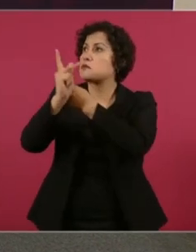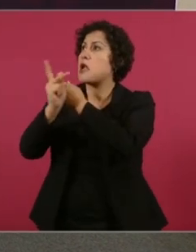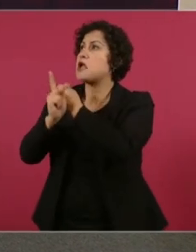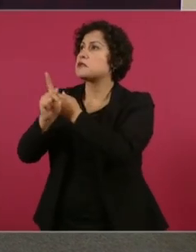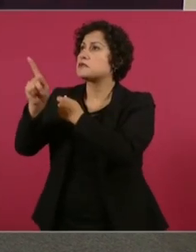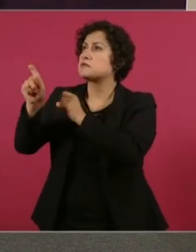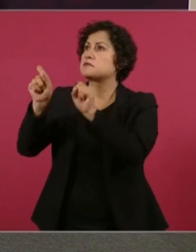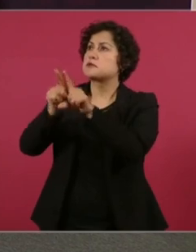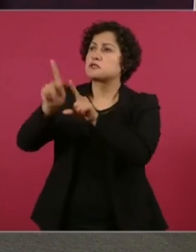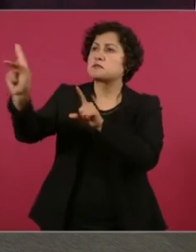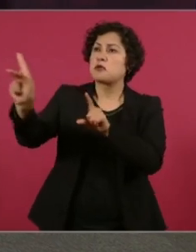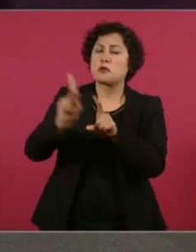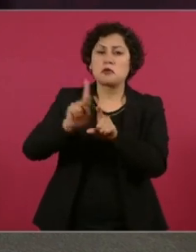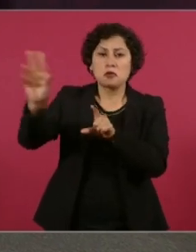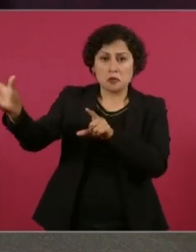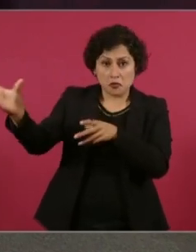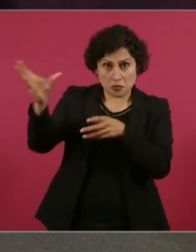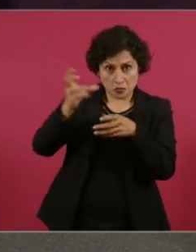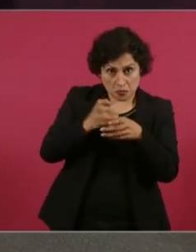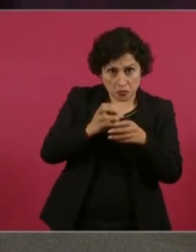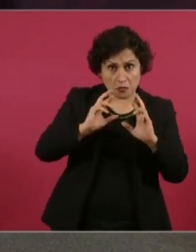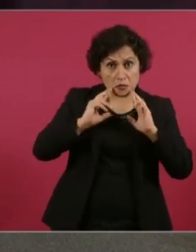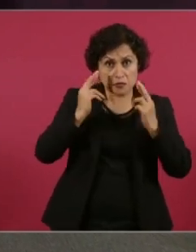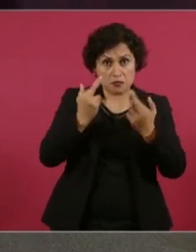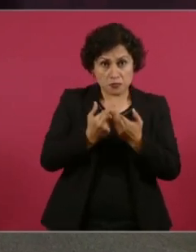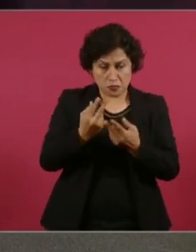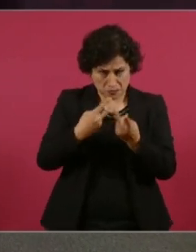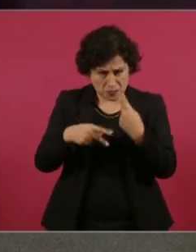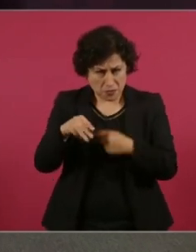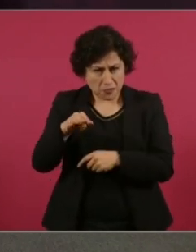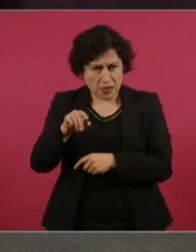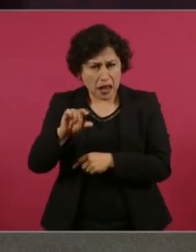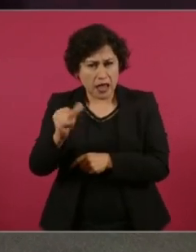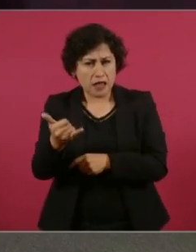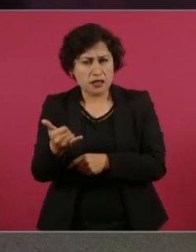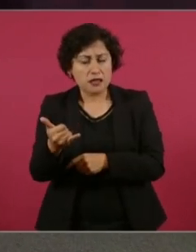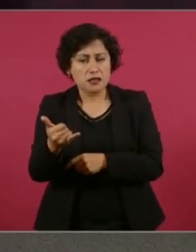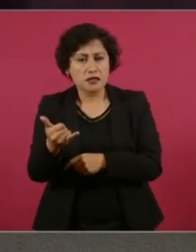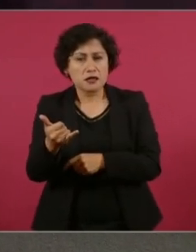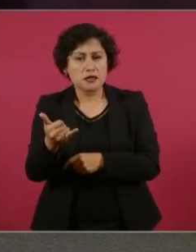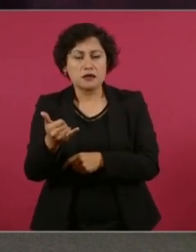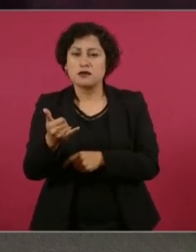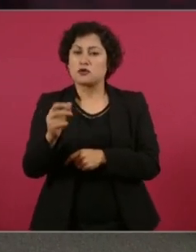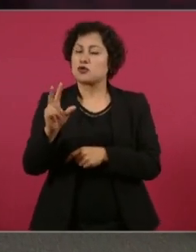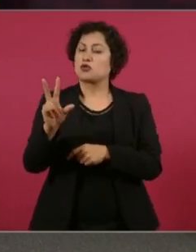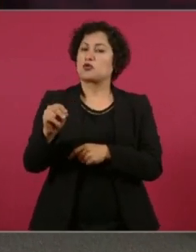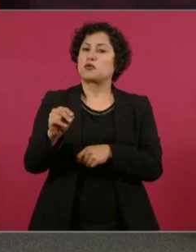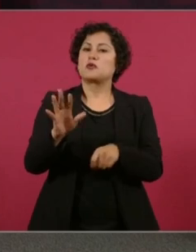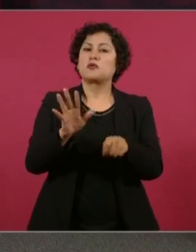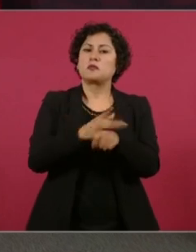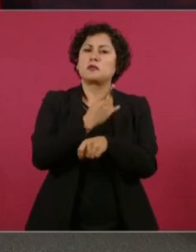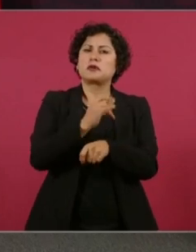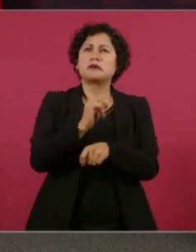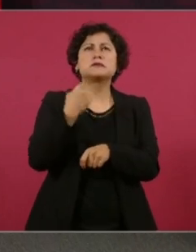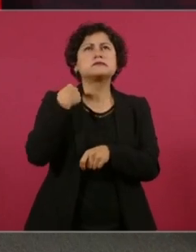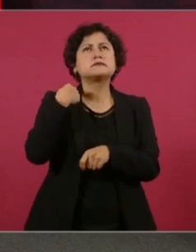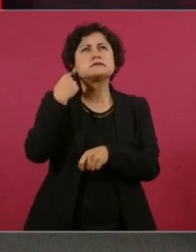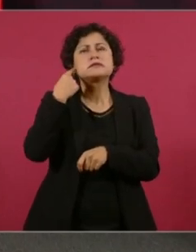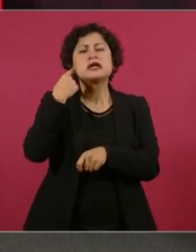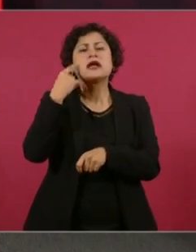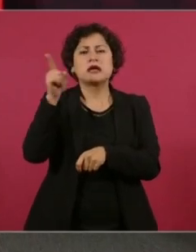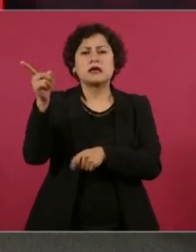No, porque vinieron, vino el de España, ¿cómo se llama?